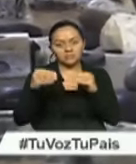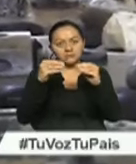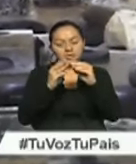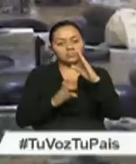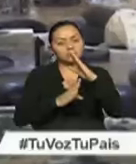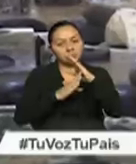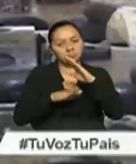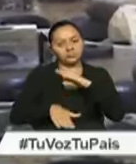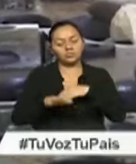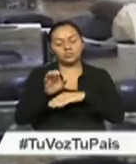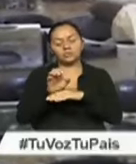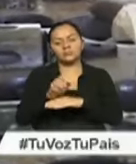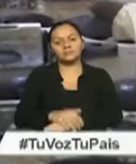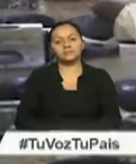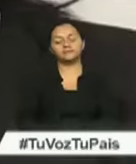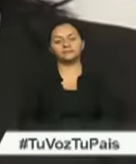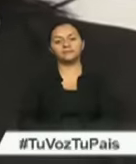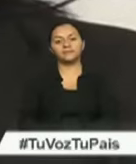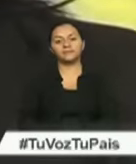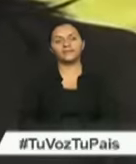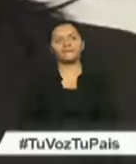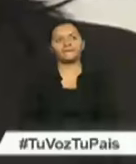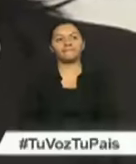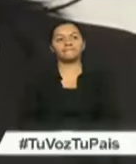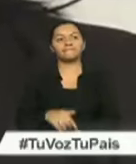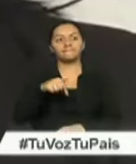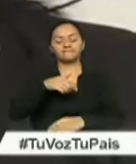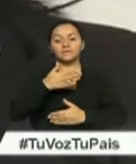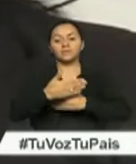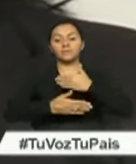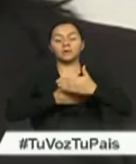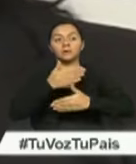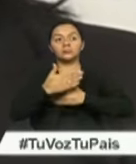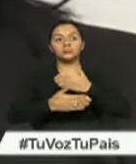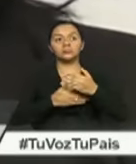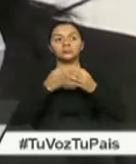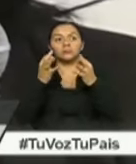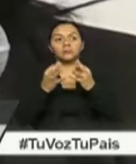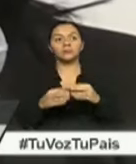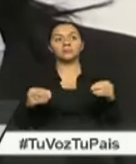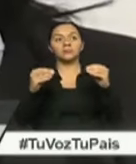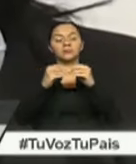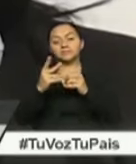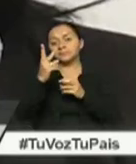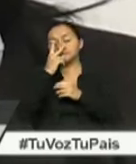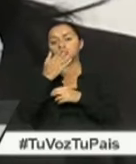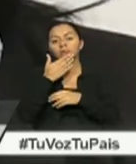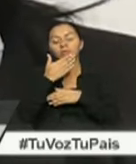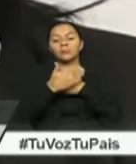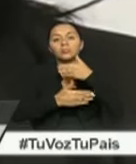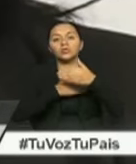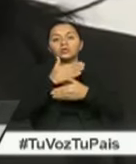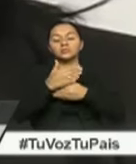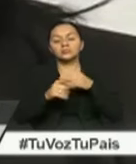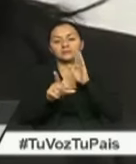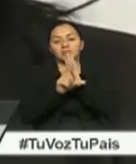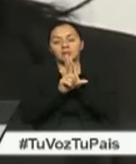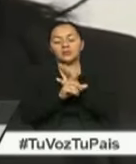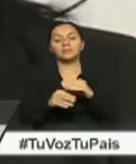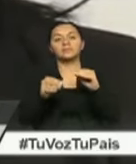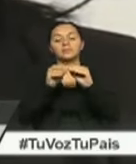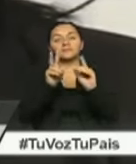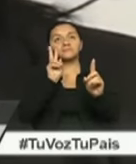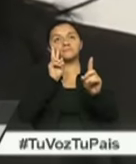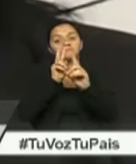de paz en el país. Este proceso cumple conforme al procedimiento legal con las